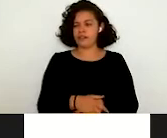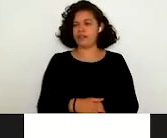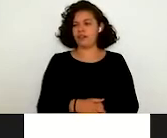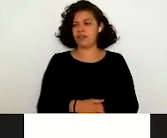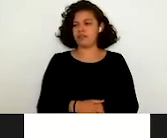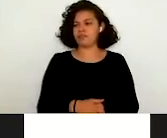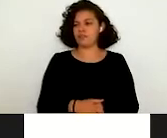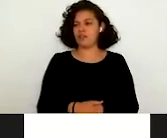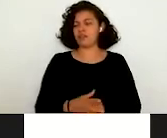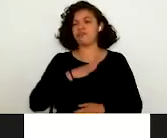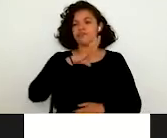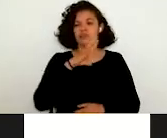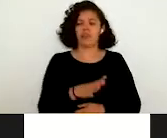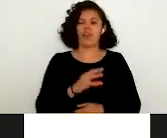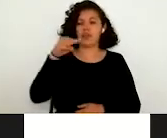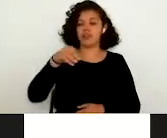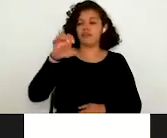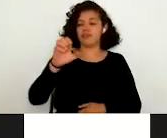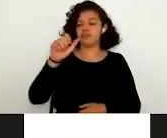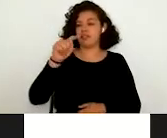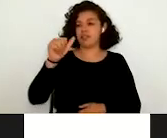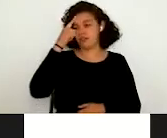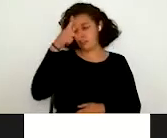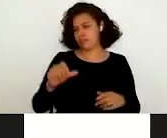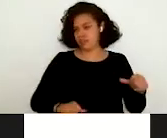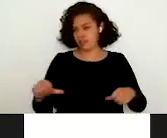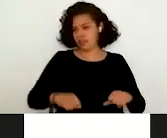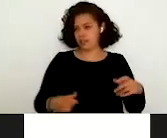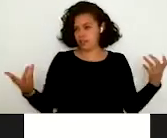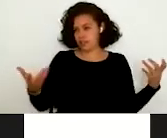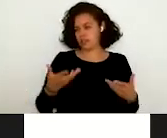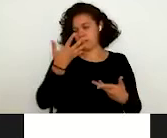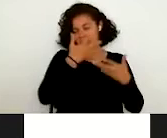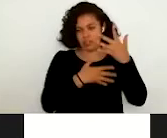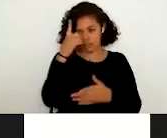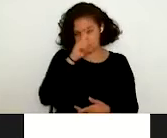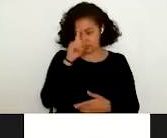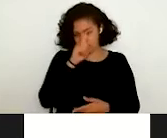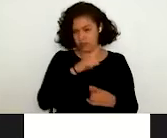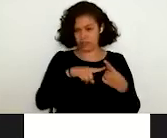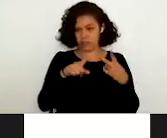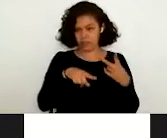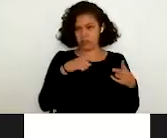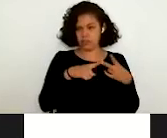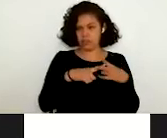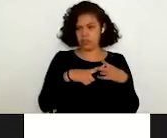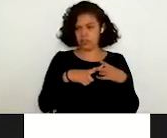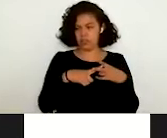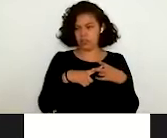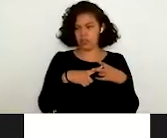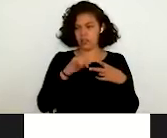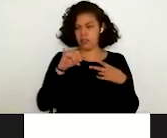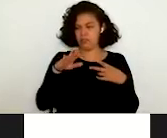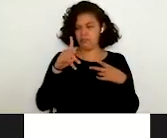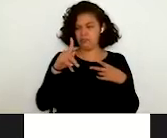una meta que nos habla de las actividades, ¿no? De realizar 15 asesorías, una meta de impacto, ¿no? Que es que al menos